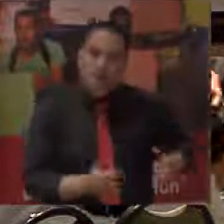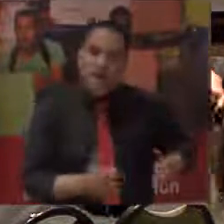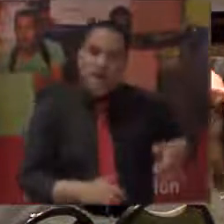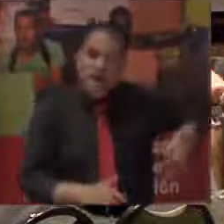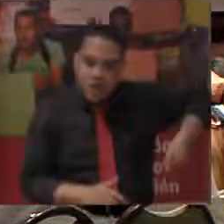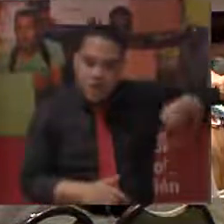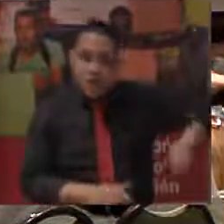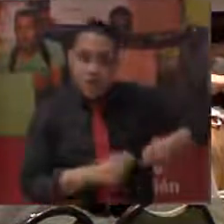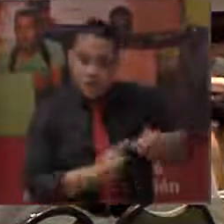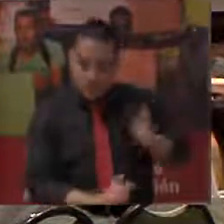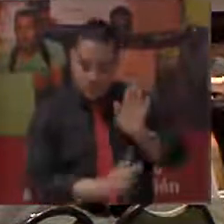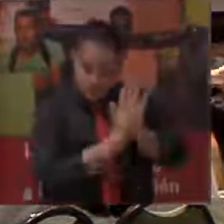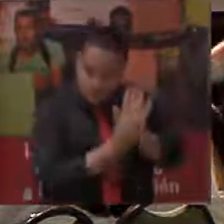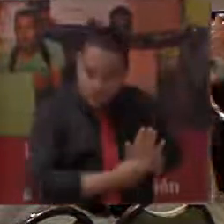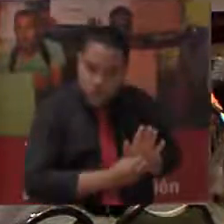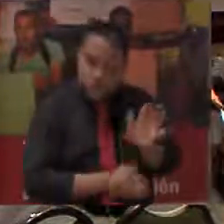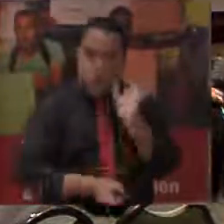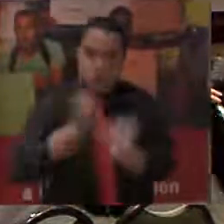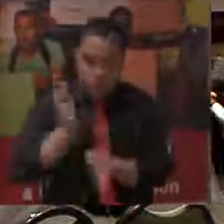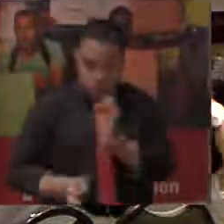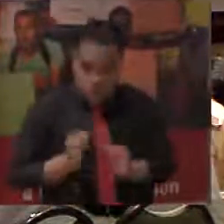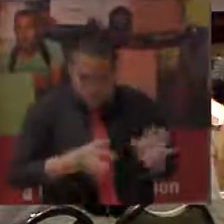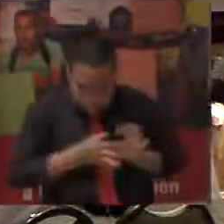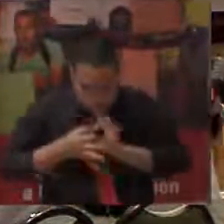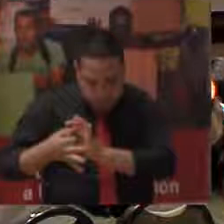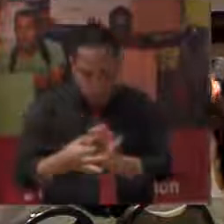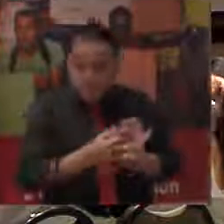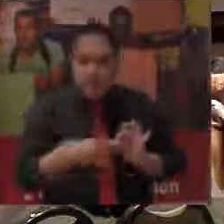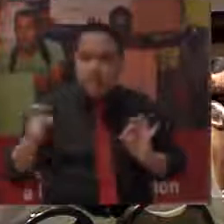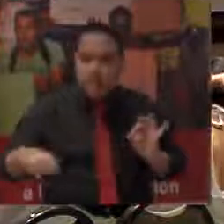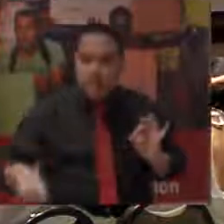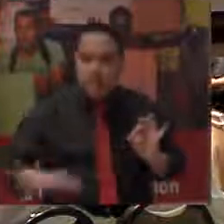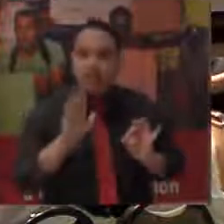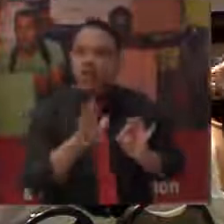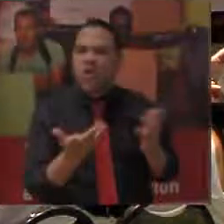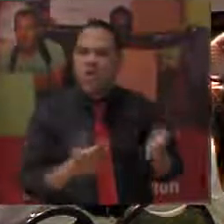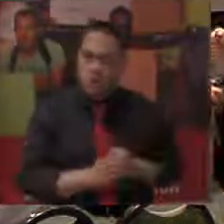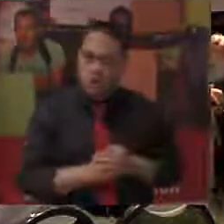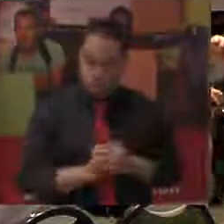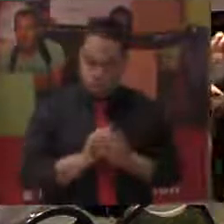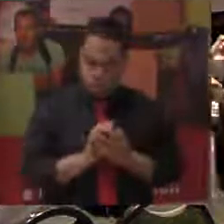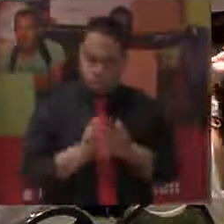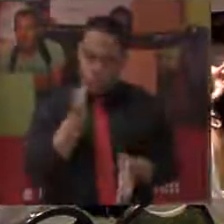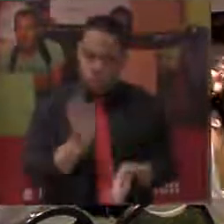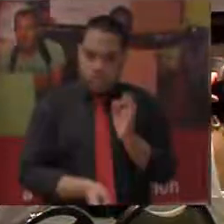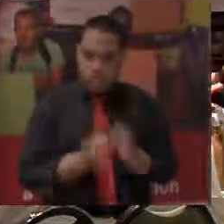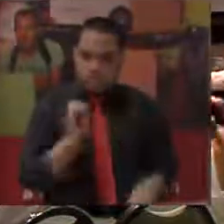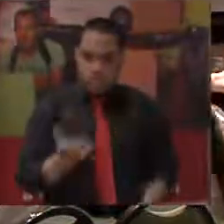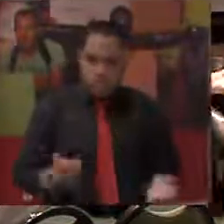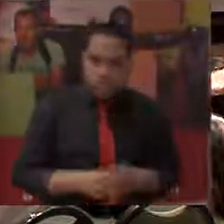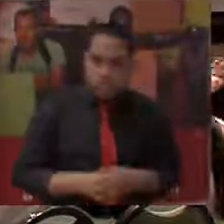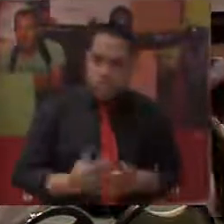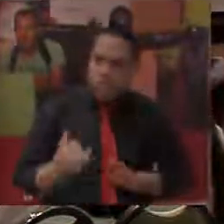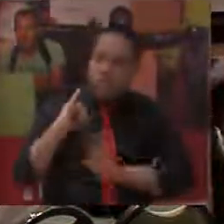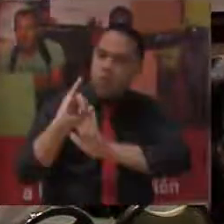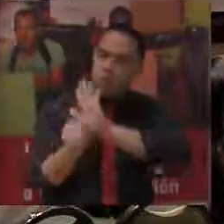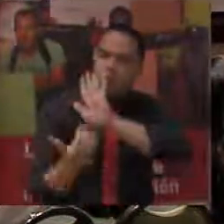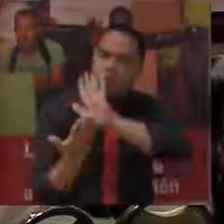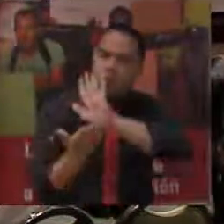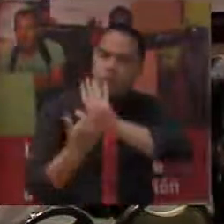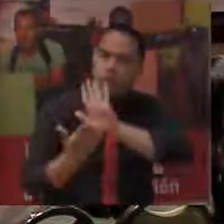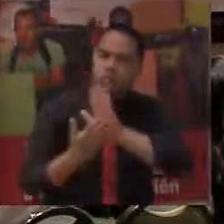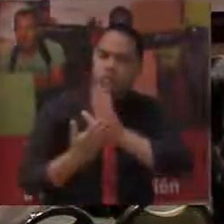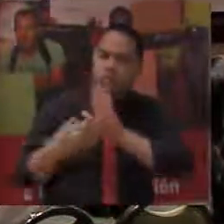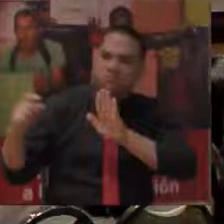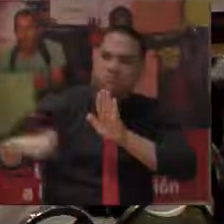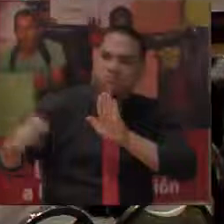y el Judicial tienen que trabajar de la mano para poder armonizar los instrumentos jurídicos y que no por vía jurisprudencial